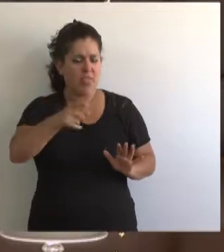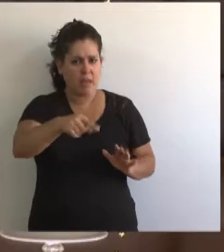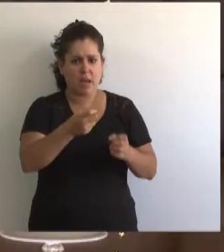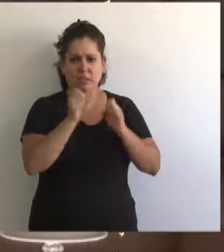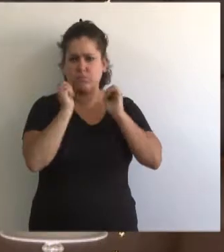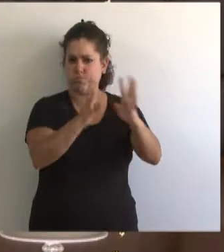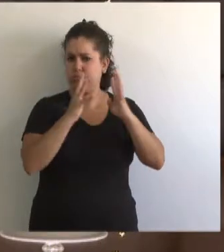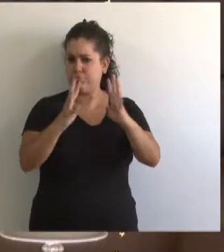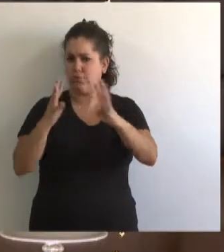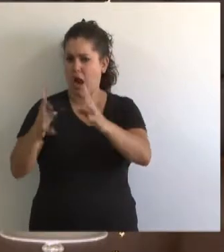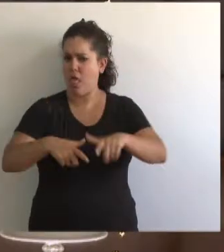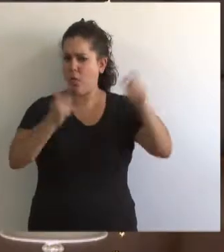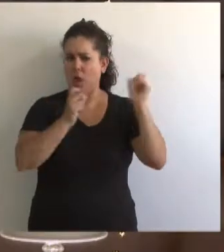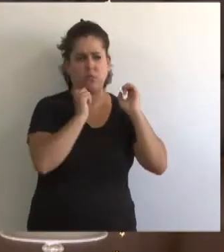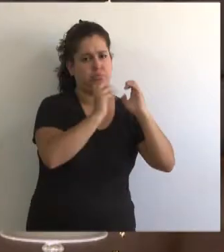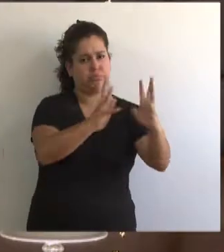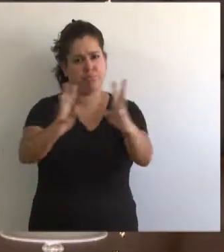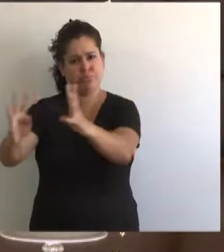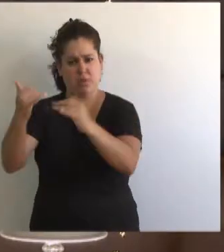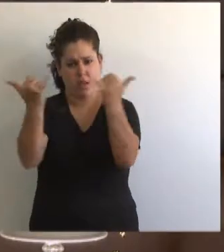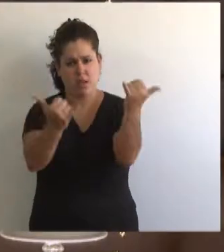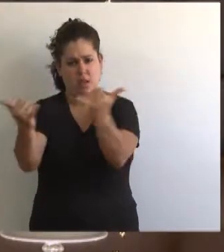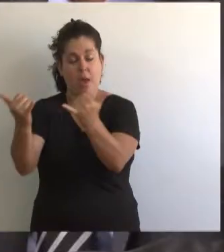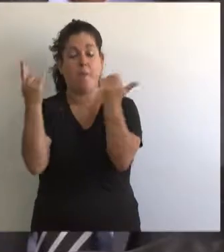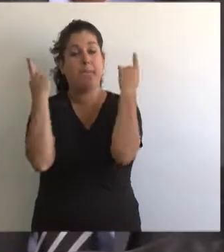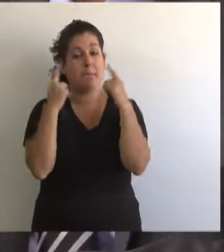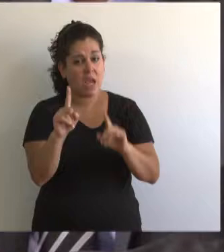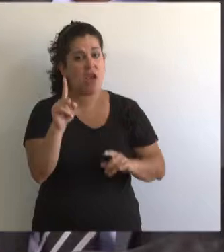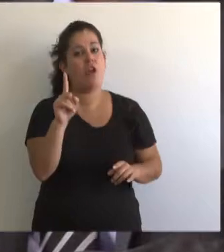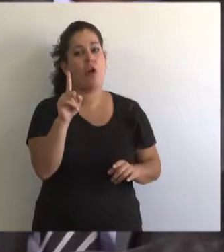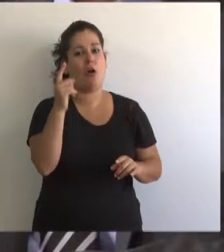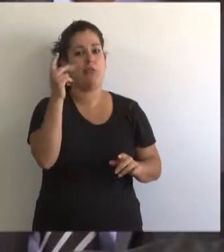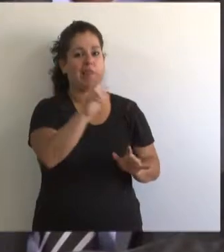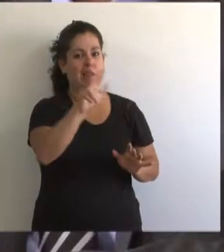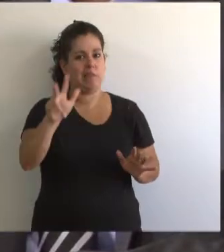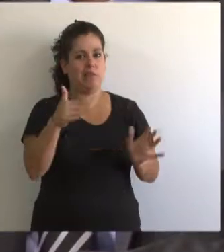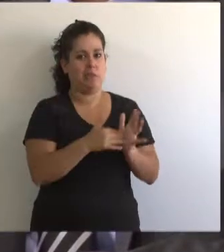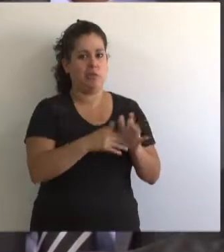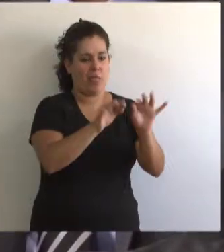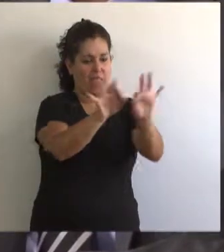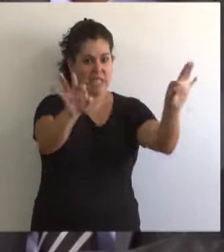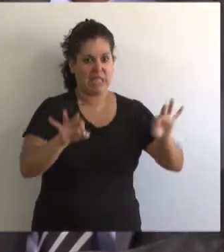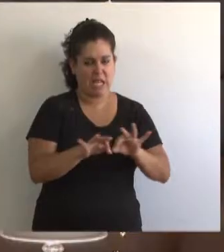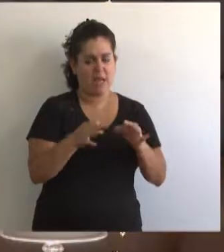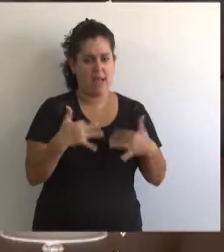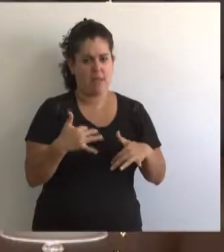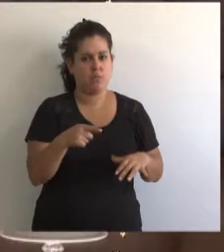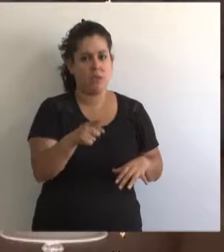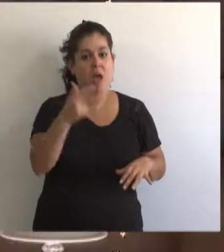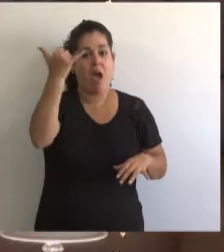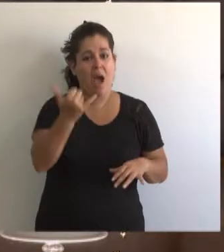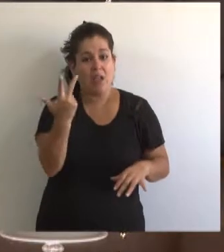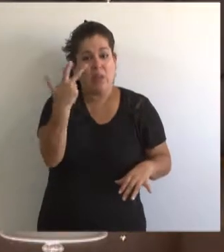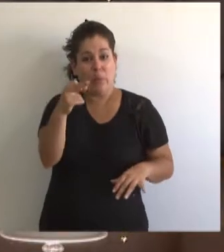un gran porcentaje de estas hectáreas. Pero al margen de estas 33 millones de hectáreas,